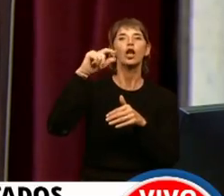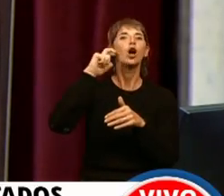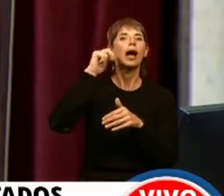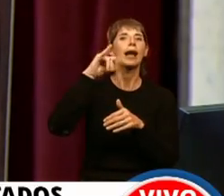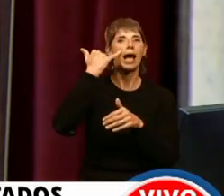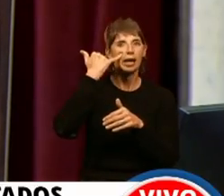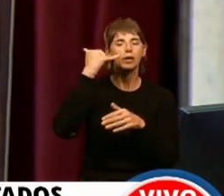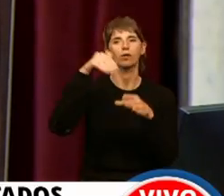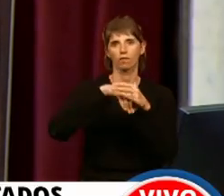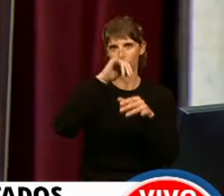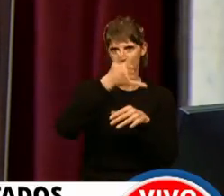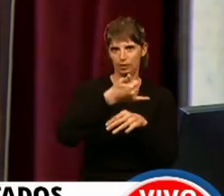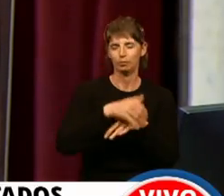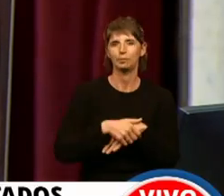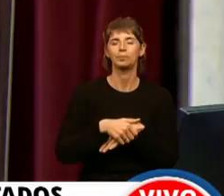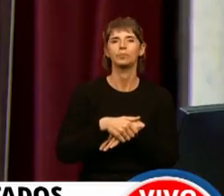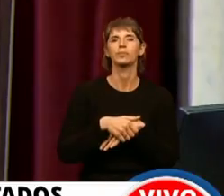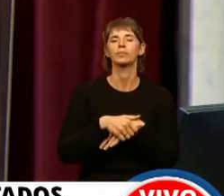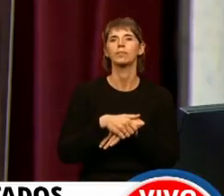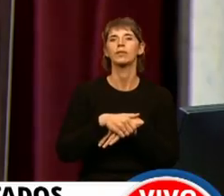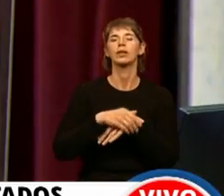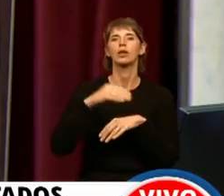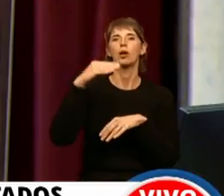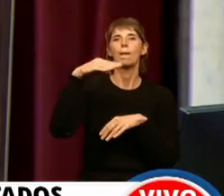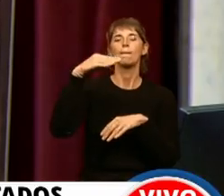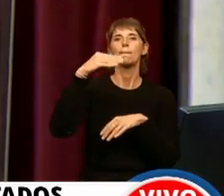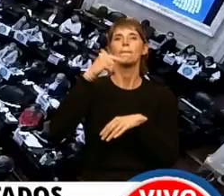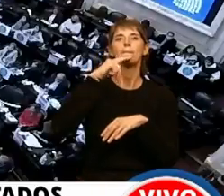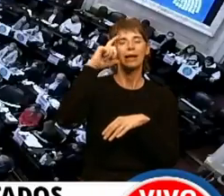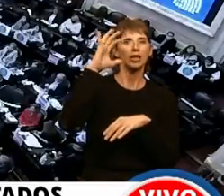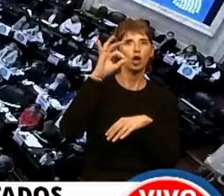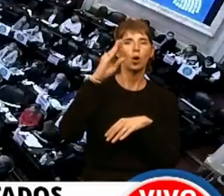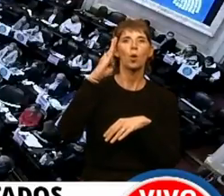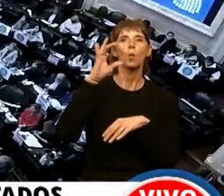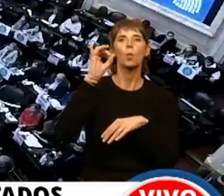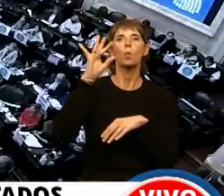afirmativo diputado esteban mateo boidanich